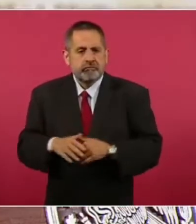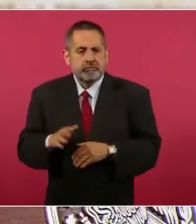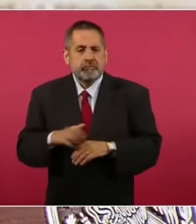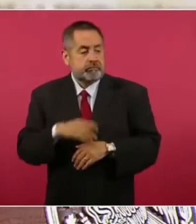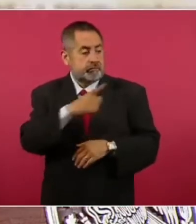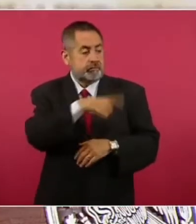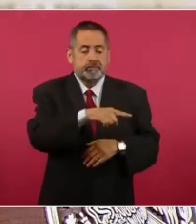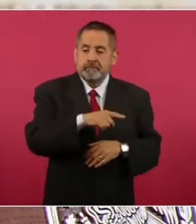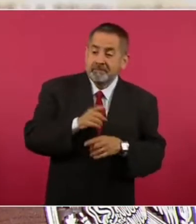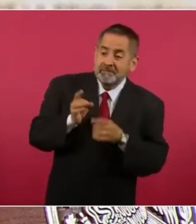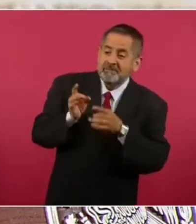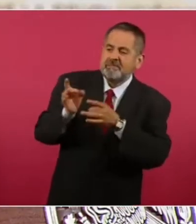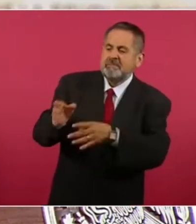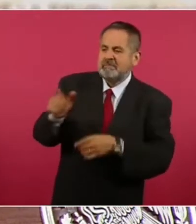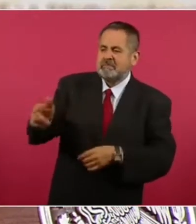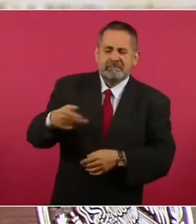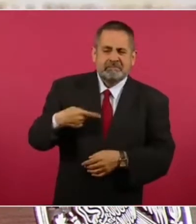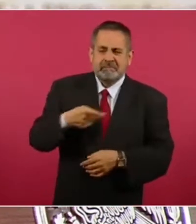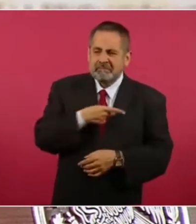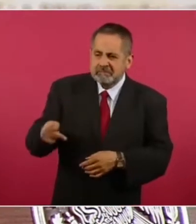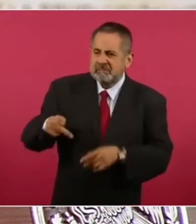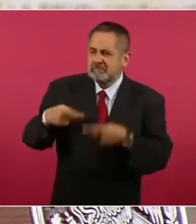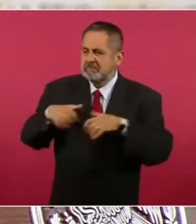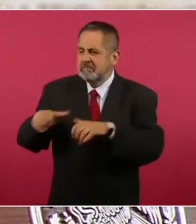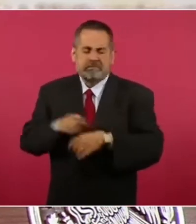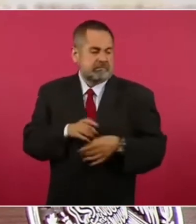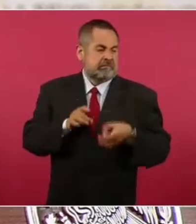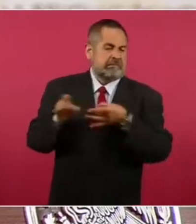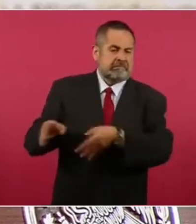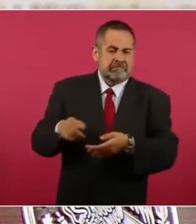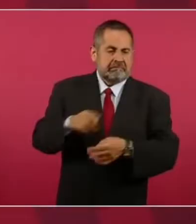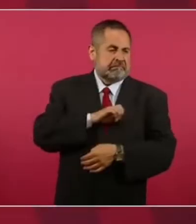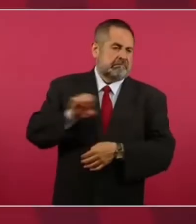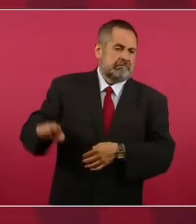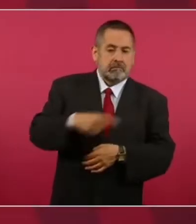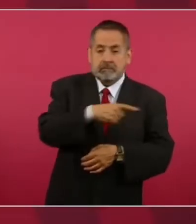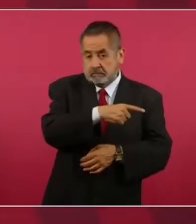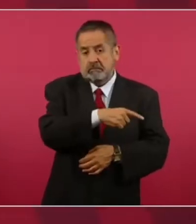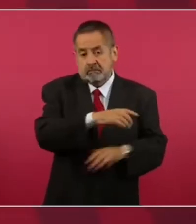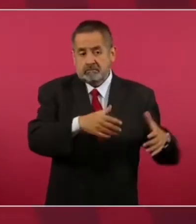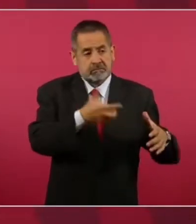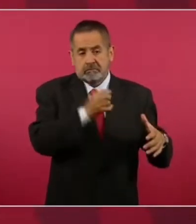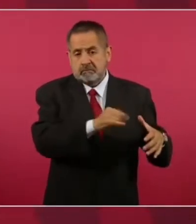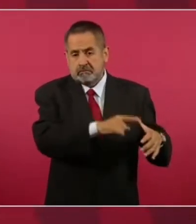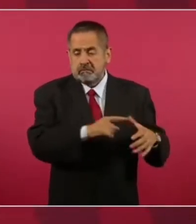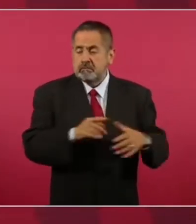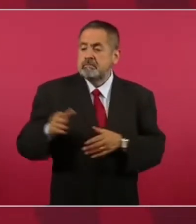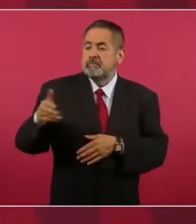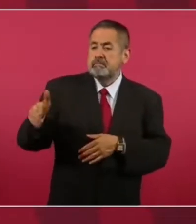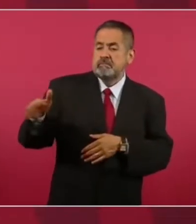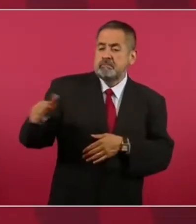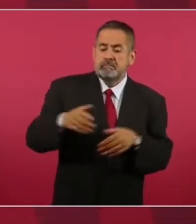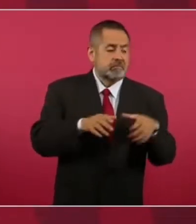los pobres, desprecian al pueblo. Ese es el fondo del asunto. Son